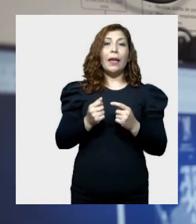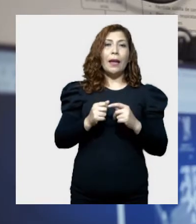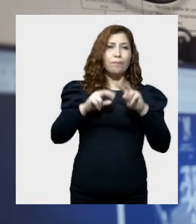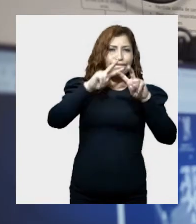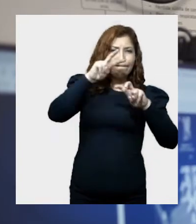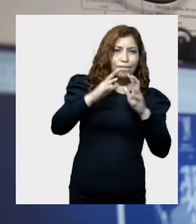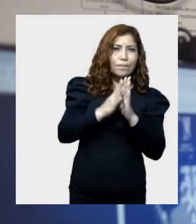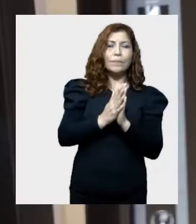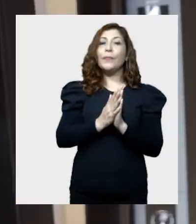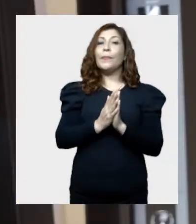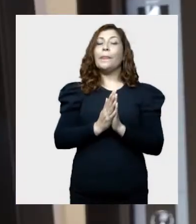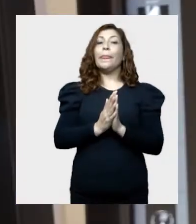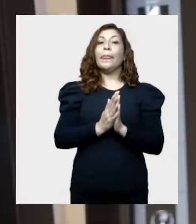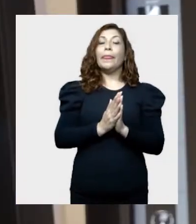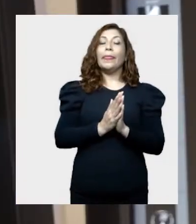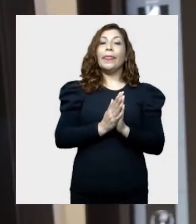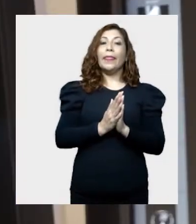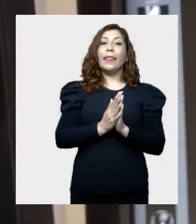seriografía, específicamente